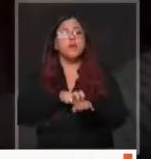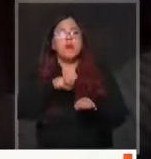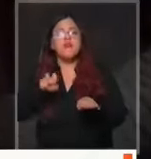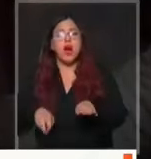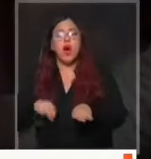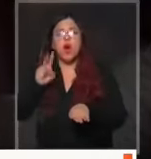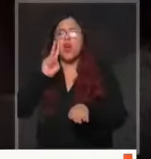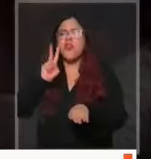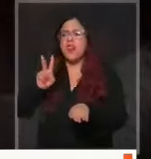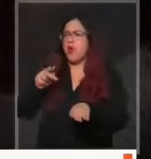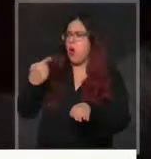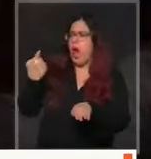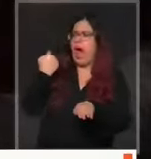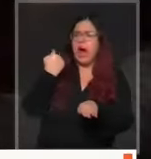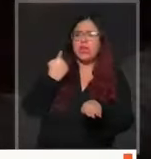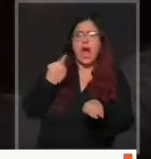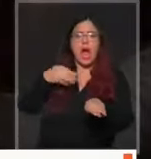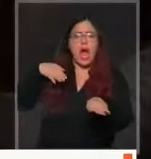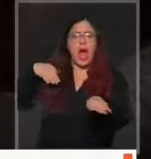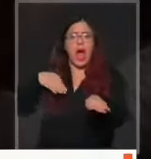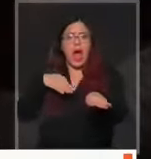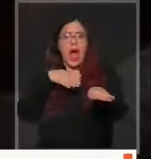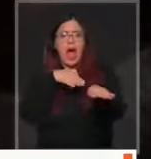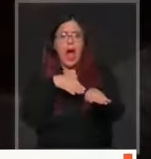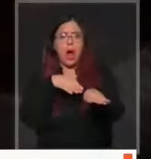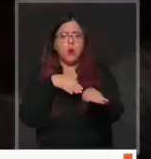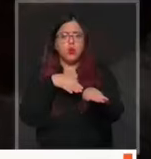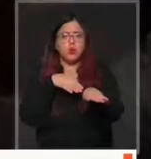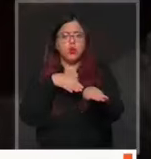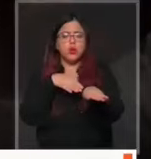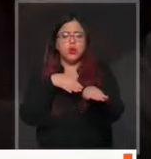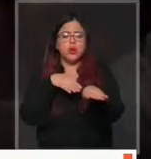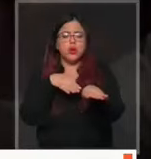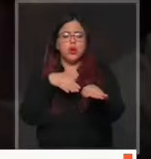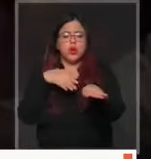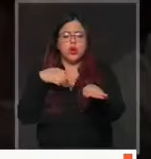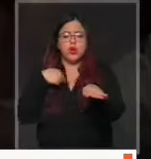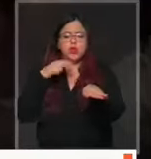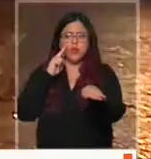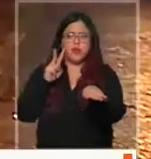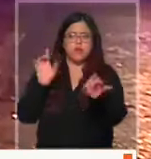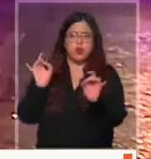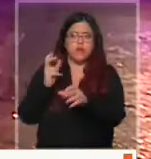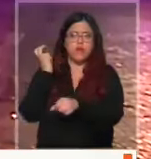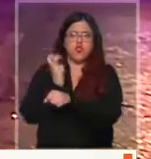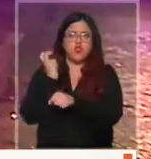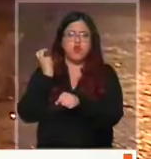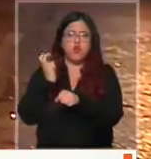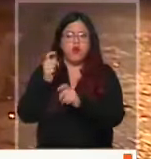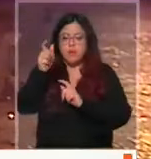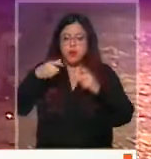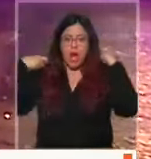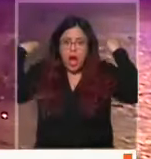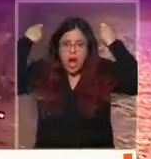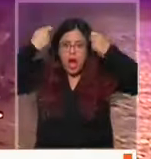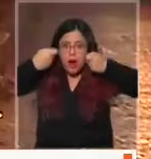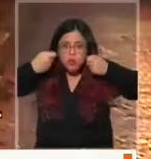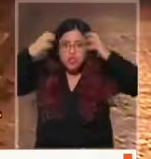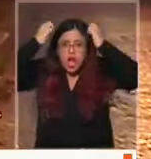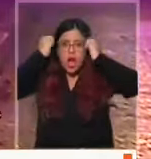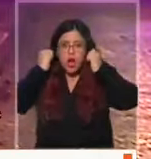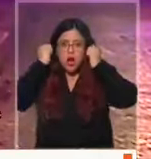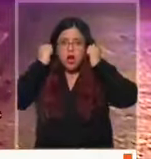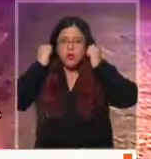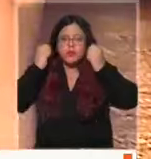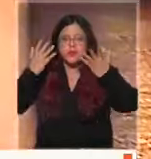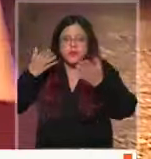atrás se gana un auto. Y apenas se paró el auto, yo caché que probablemente era un portonazo. Capuchados los cuatro, armados.